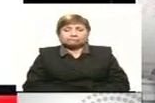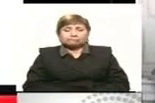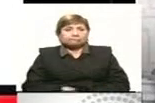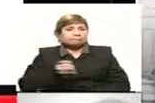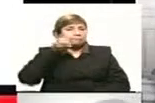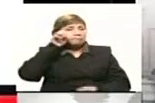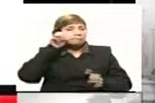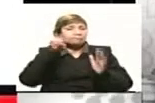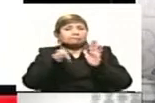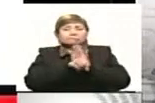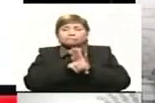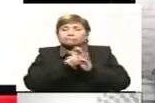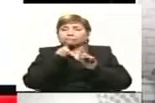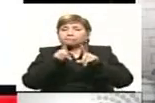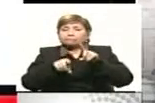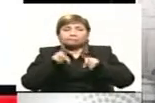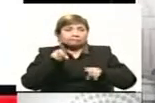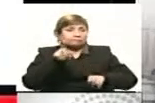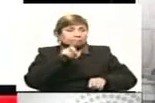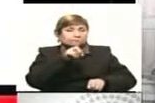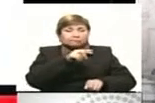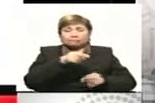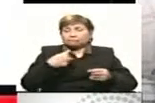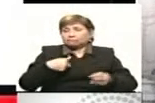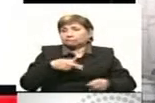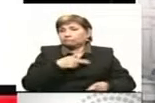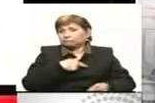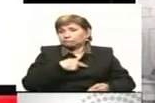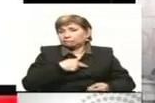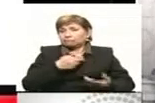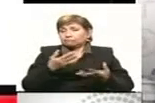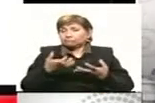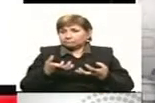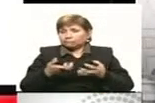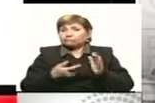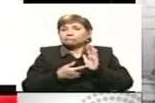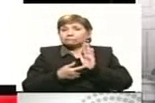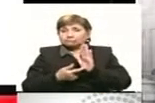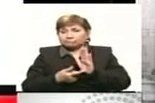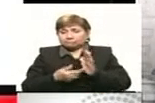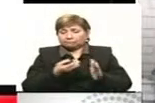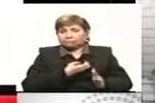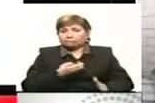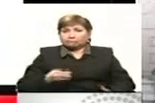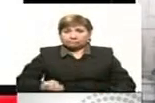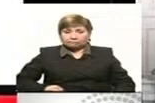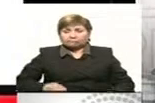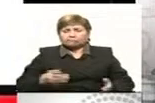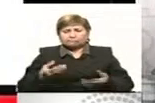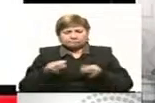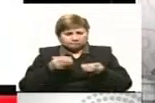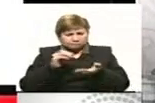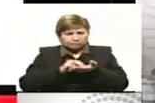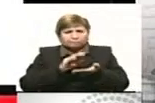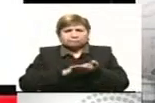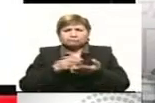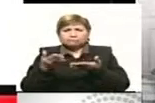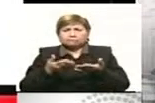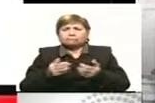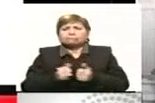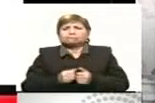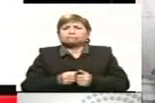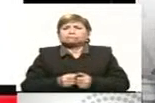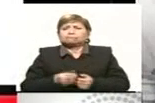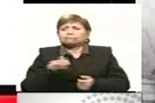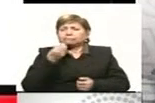Por ejemplo, si cualquiera de ustedes o de nosotros quiere prestar un servicio al Estado, tiene que registrarse en el Registro Nacional de